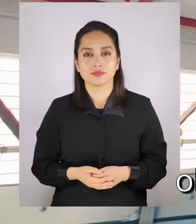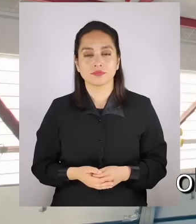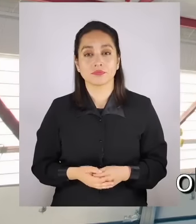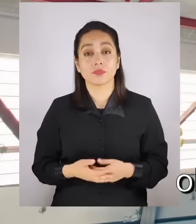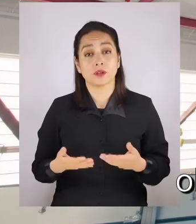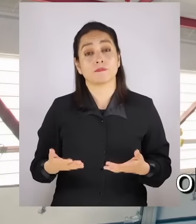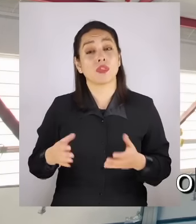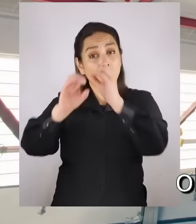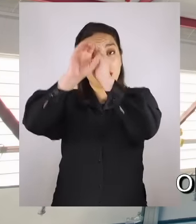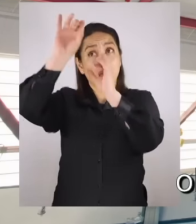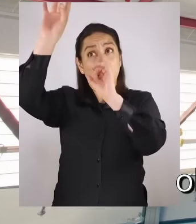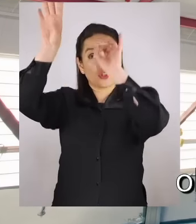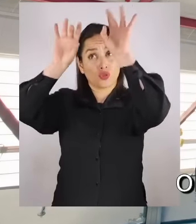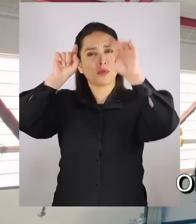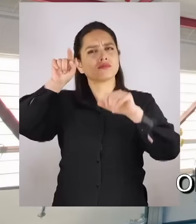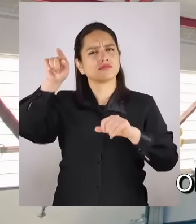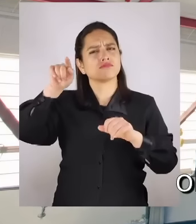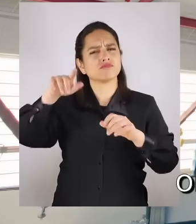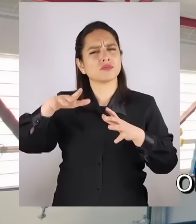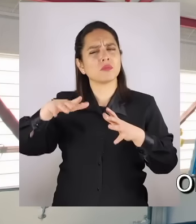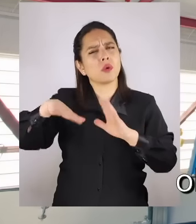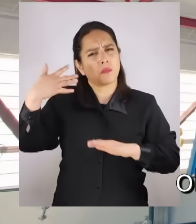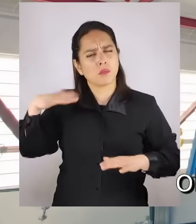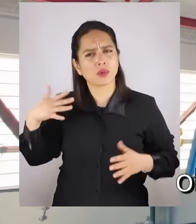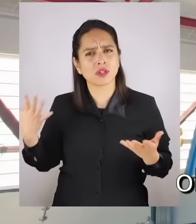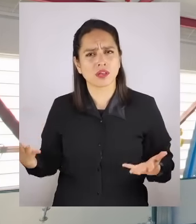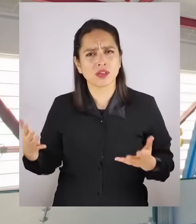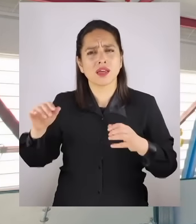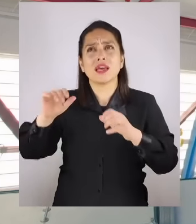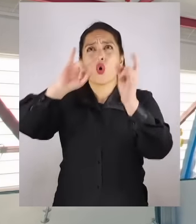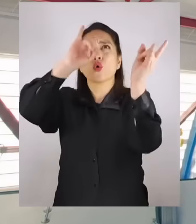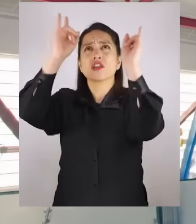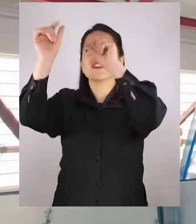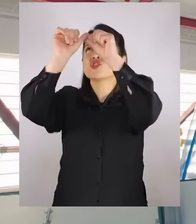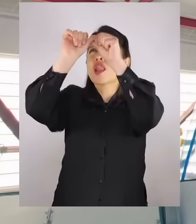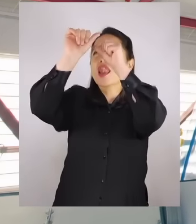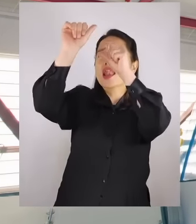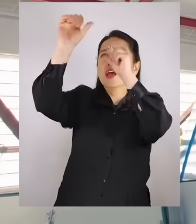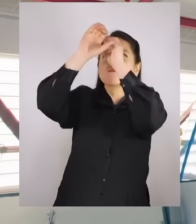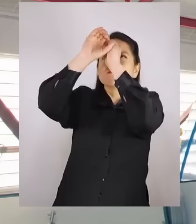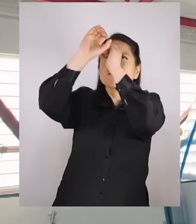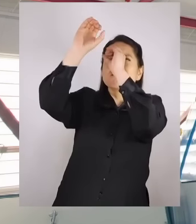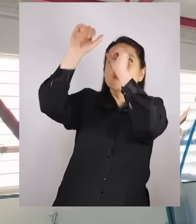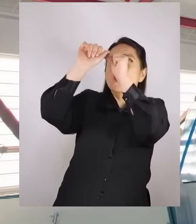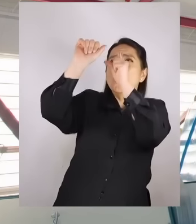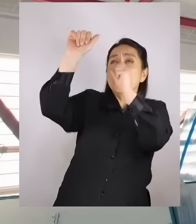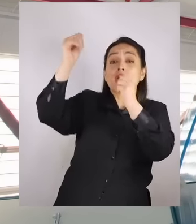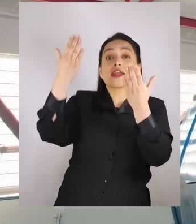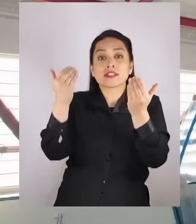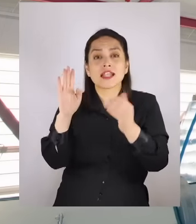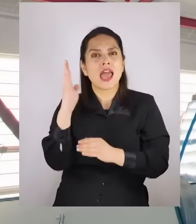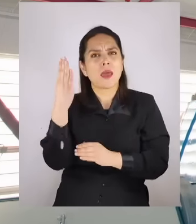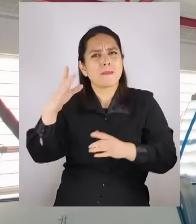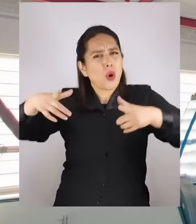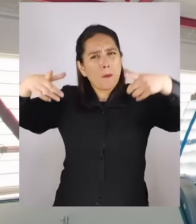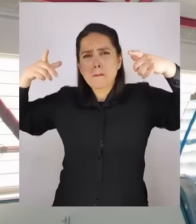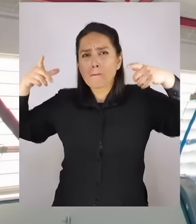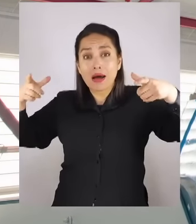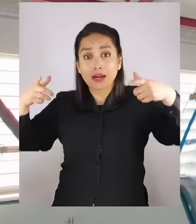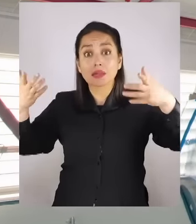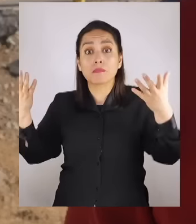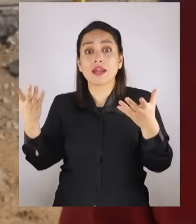gran parte de la astronomía es observar lo más lejos posible en un universo. Por lo tanto, uno necesita los espejos más grandes para poder conectar